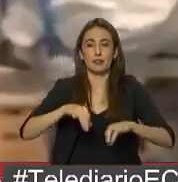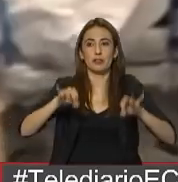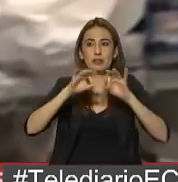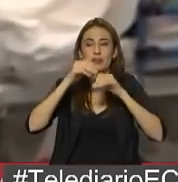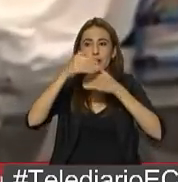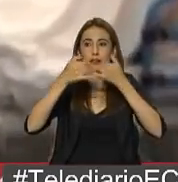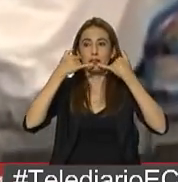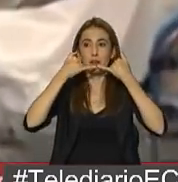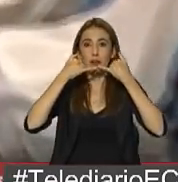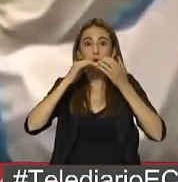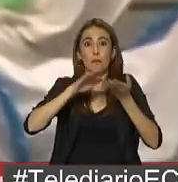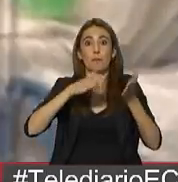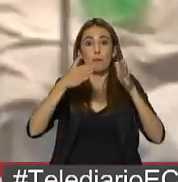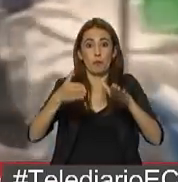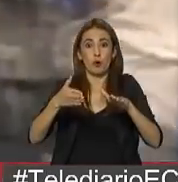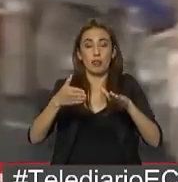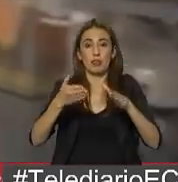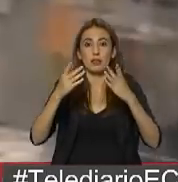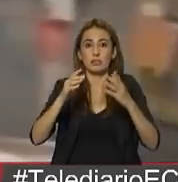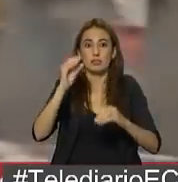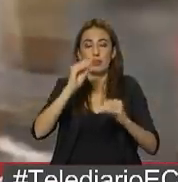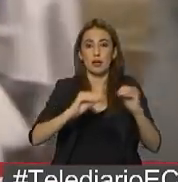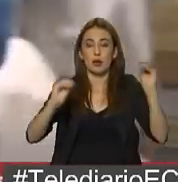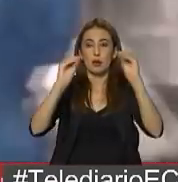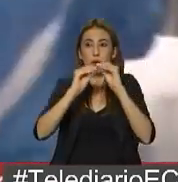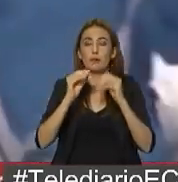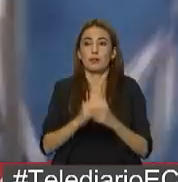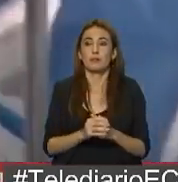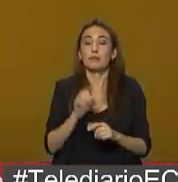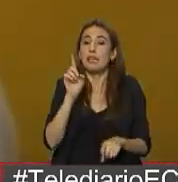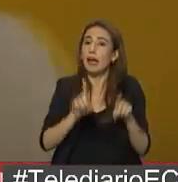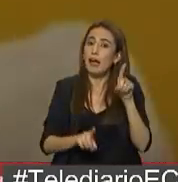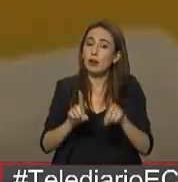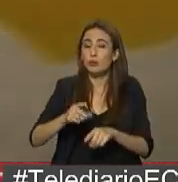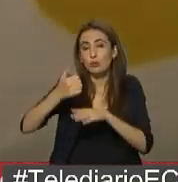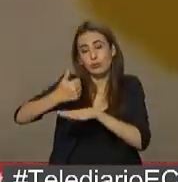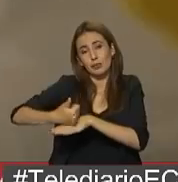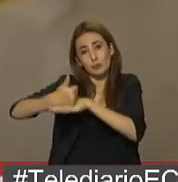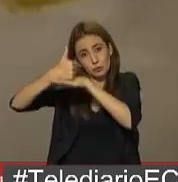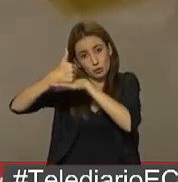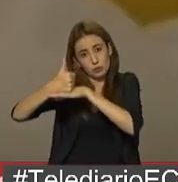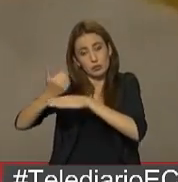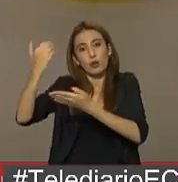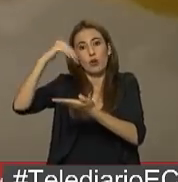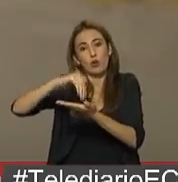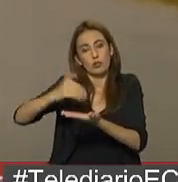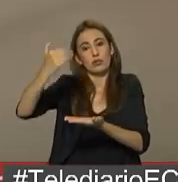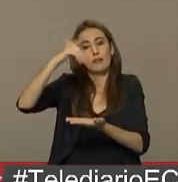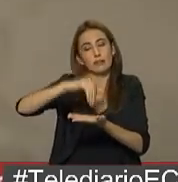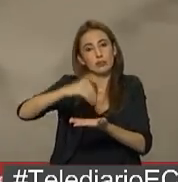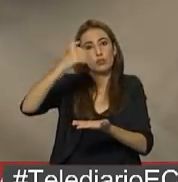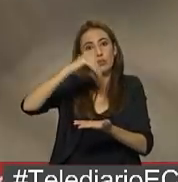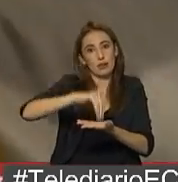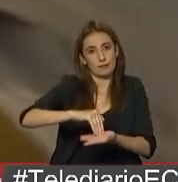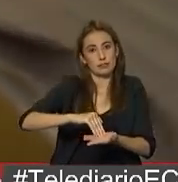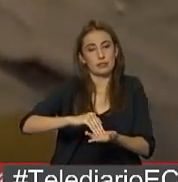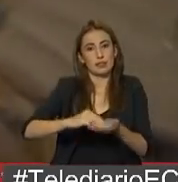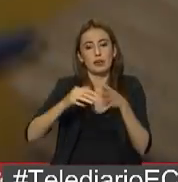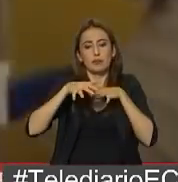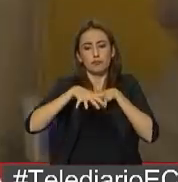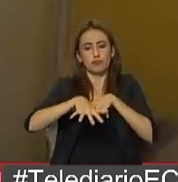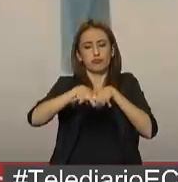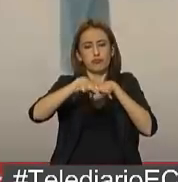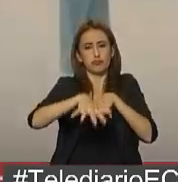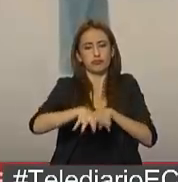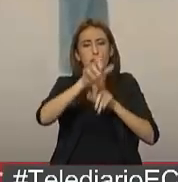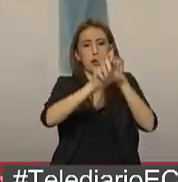coronavirus y las muertes superan las 115.000. Y aunque autoridades sanitarias insisten en que deben evitarse las multitudes para mantener